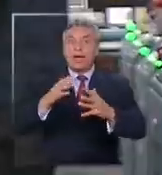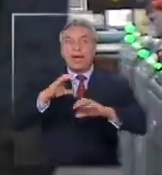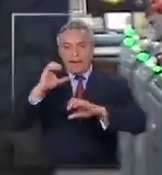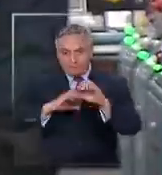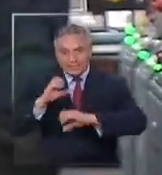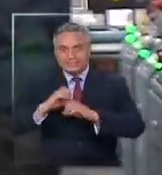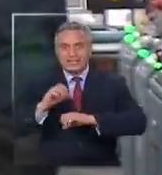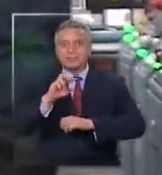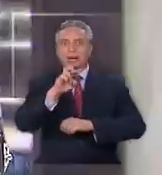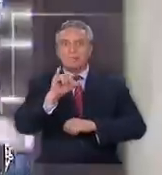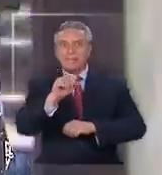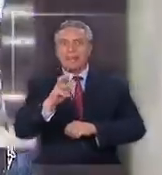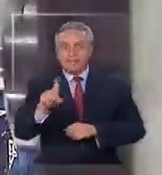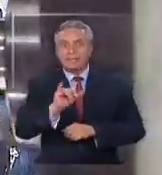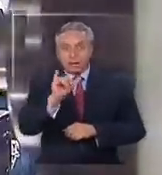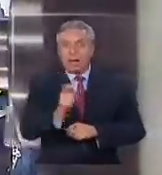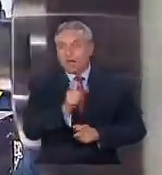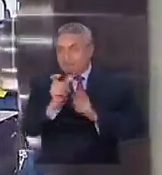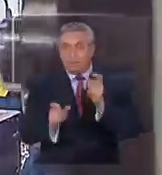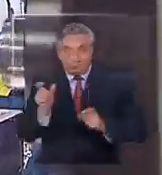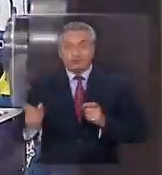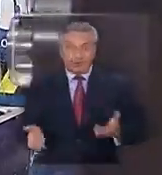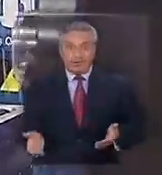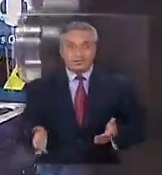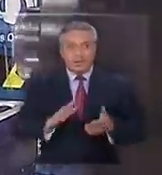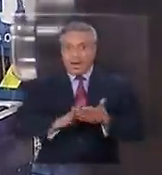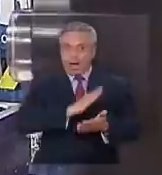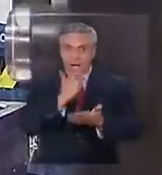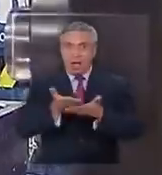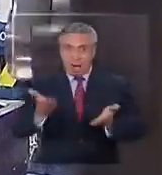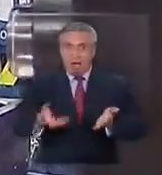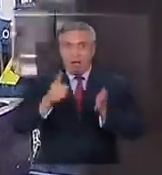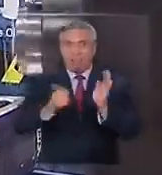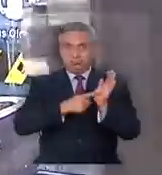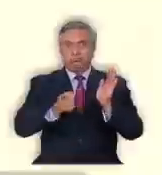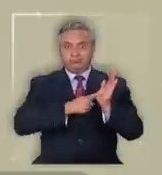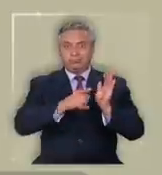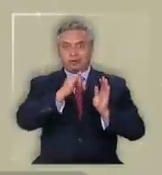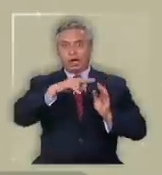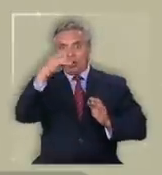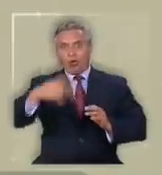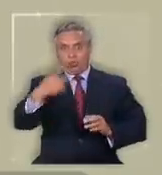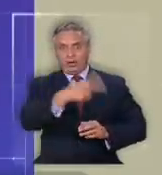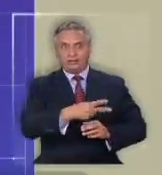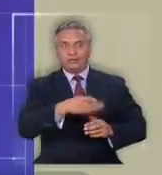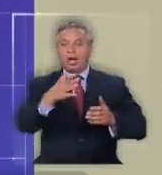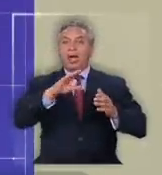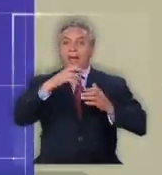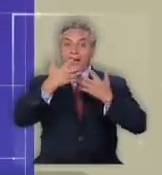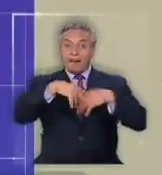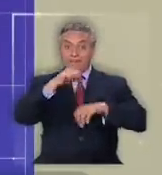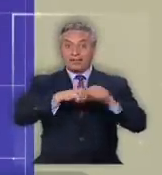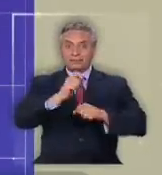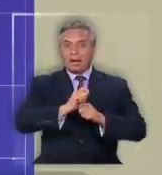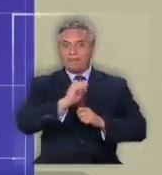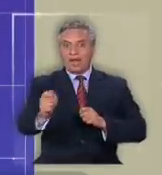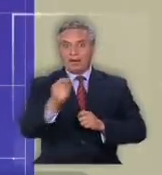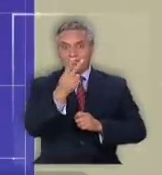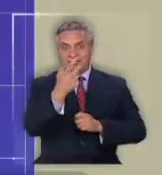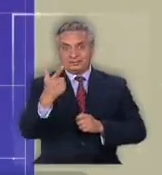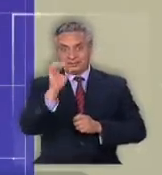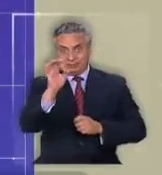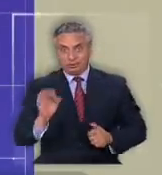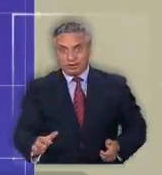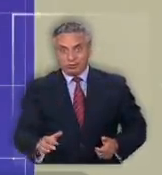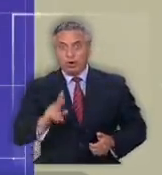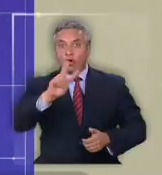pymes y personas. Hasta ahora, así tributan las compañías y sus dueños. La empresa paga el 27% y el dueño